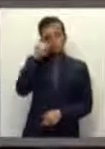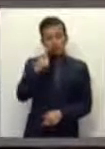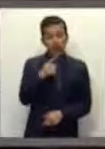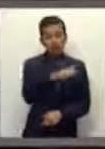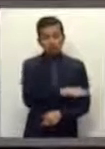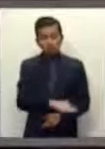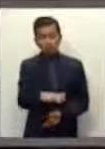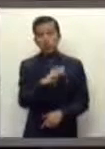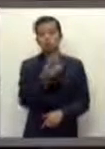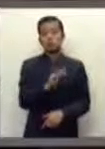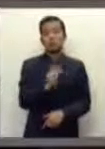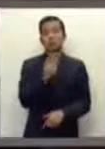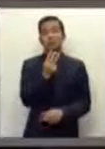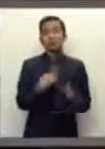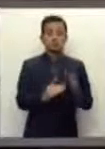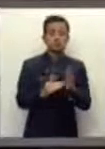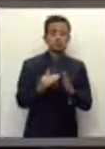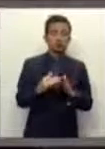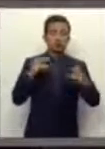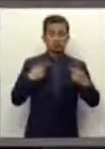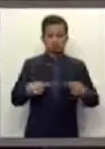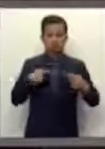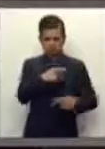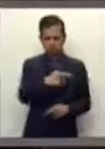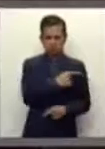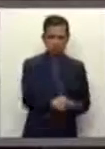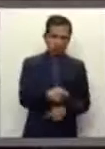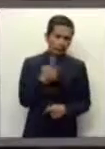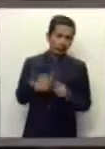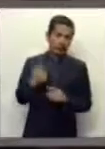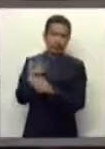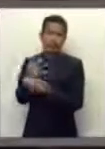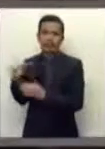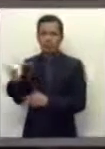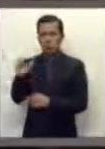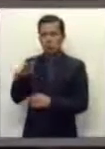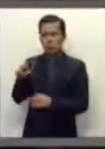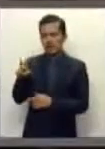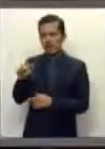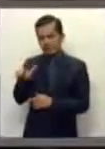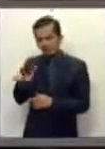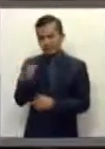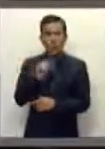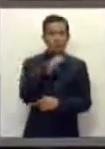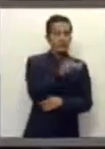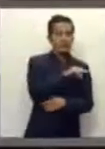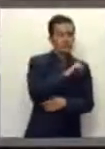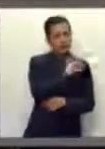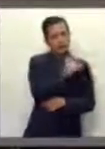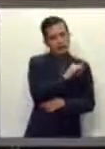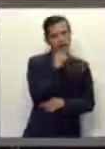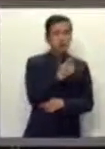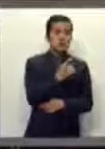de personas en pobreza, según Coneval, o 48 millones según el INEGI y sus